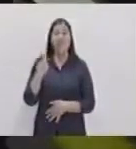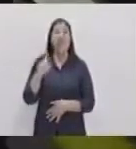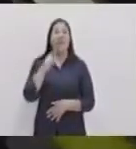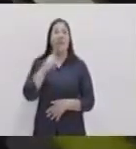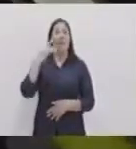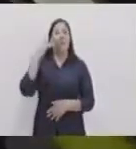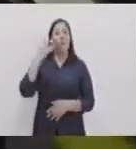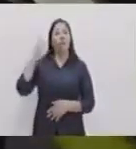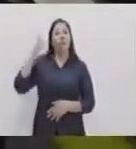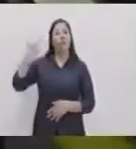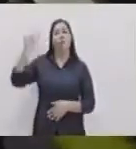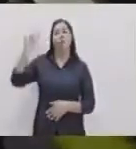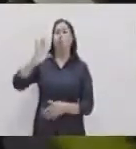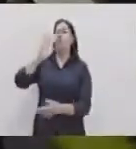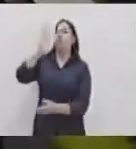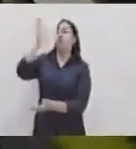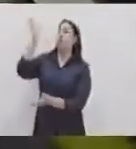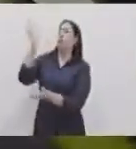al altiplano,